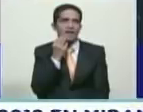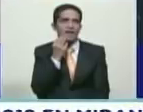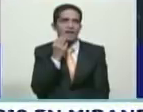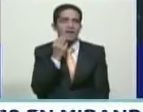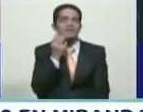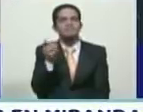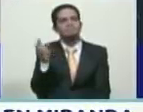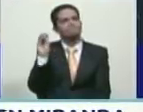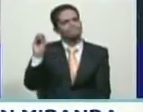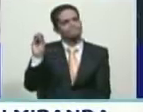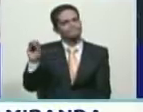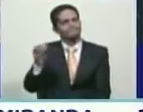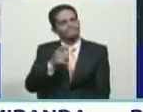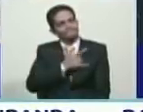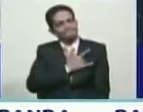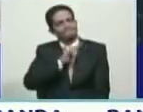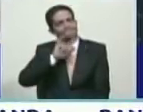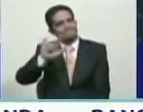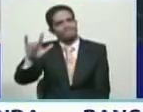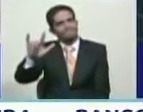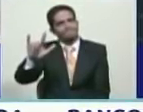y decirle que lo queremos mucho.